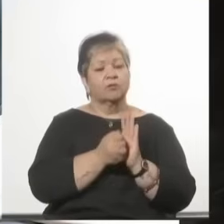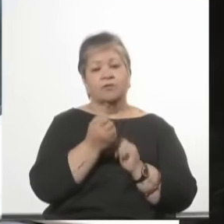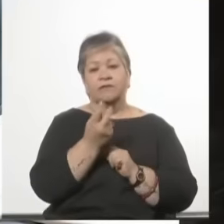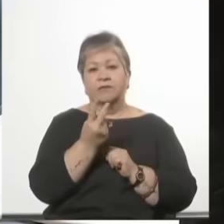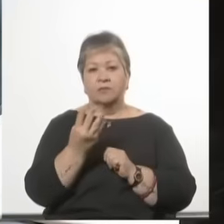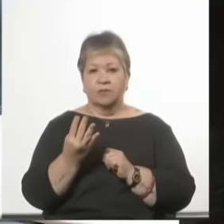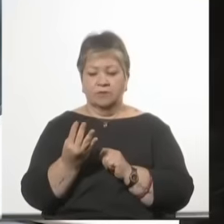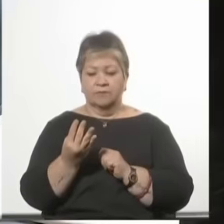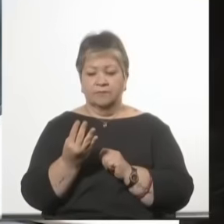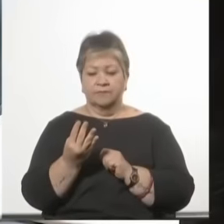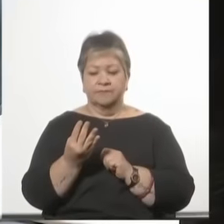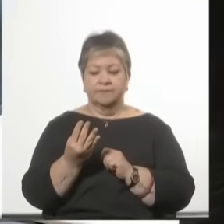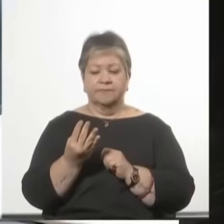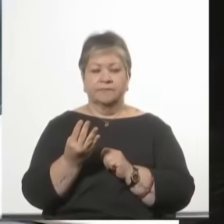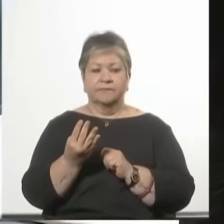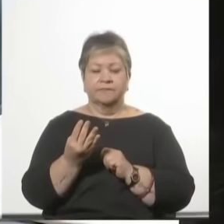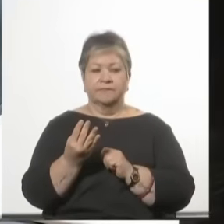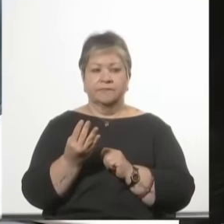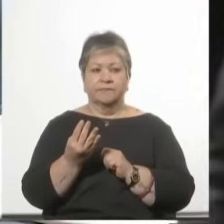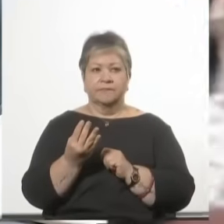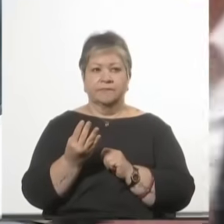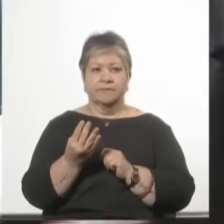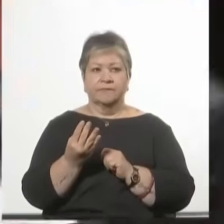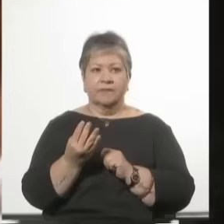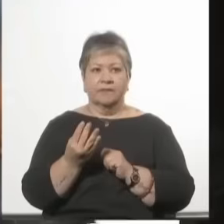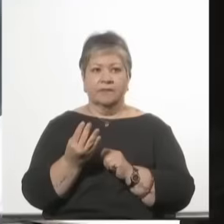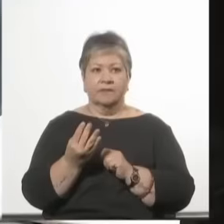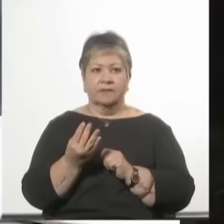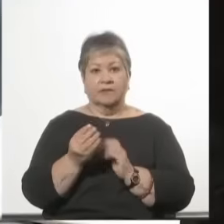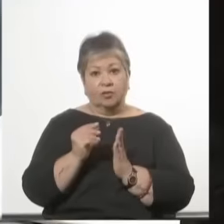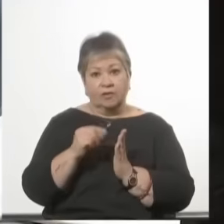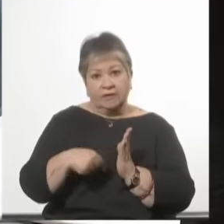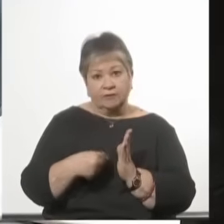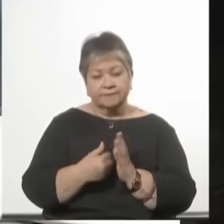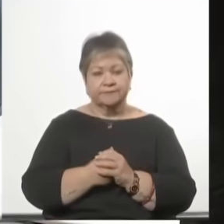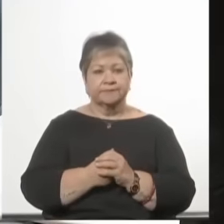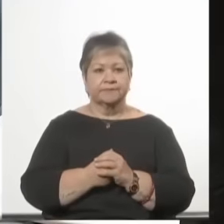24 del artículo del contrato,